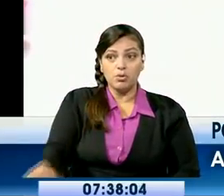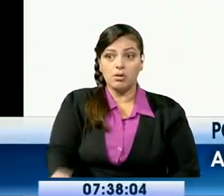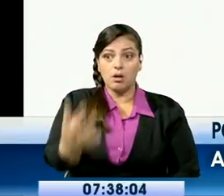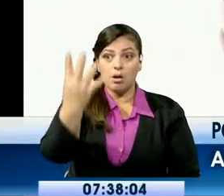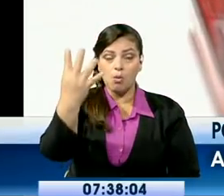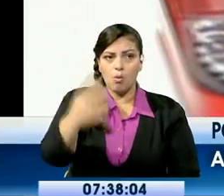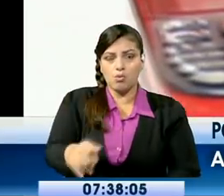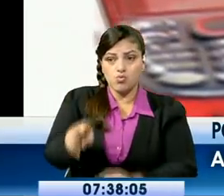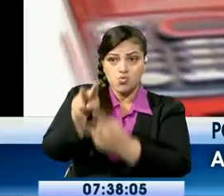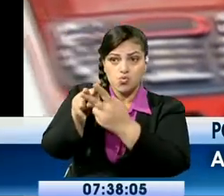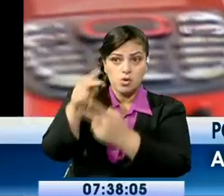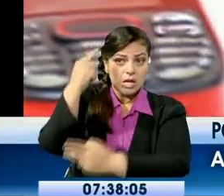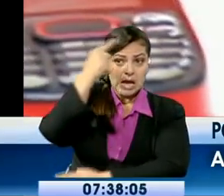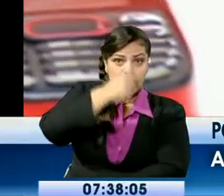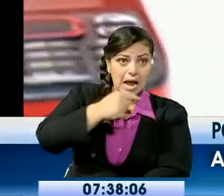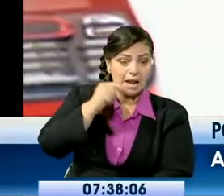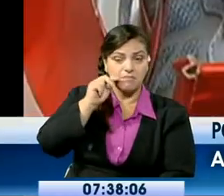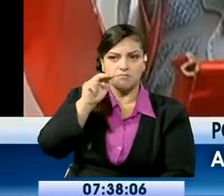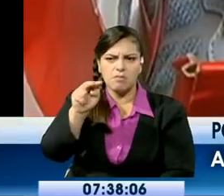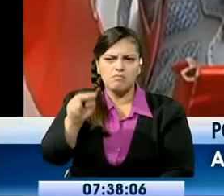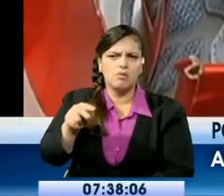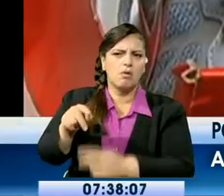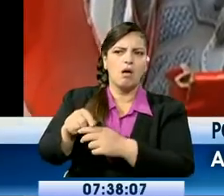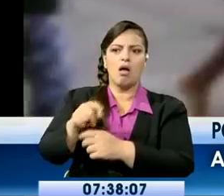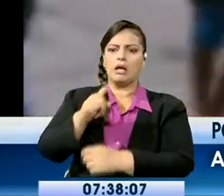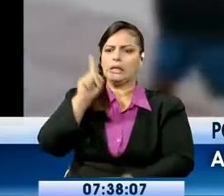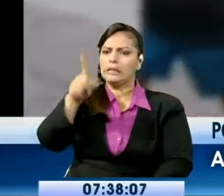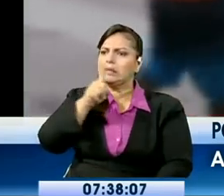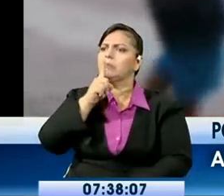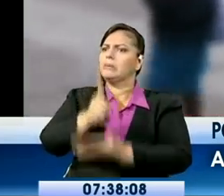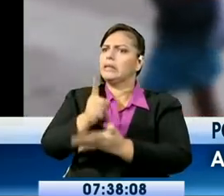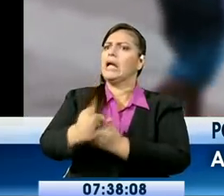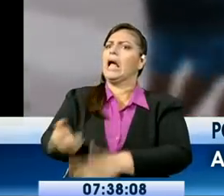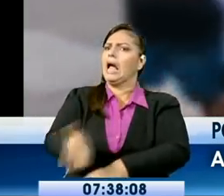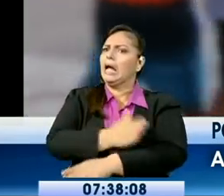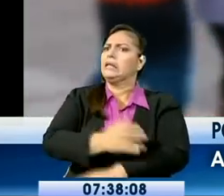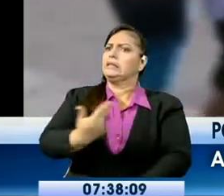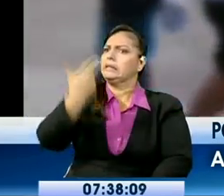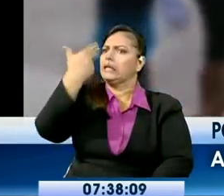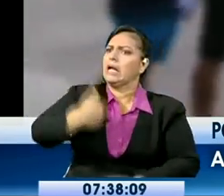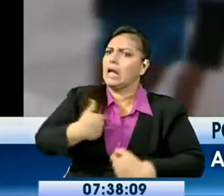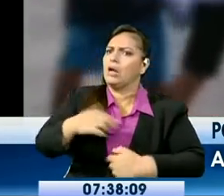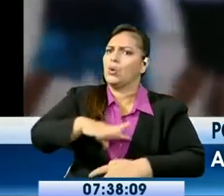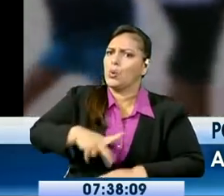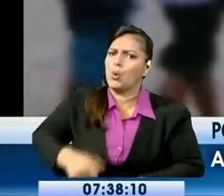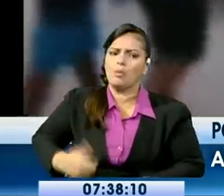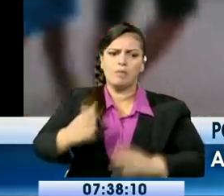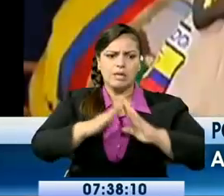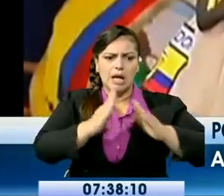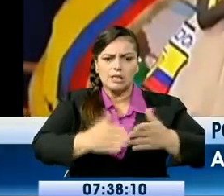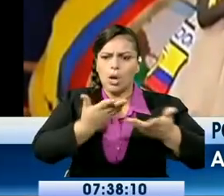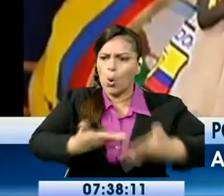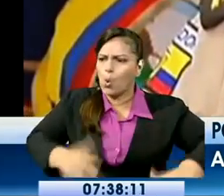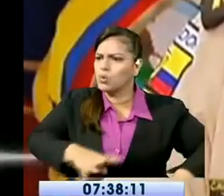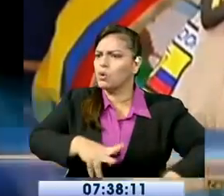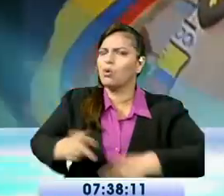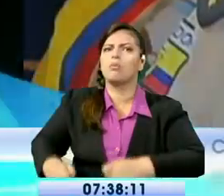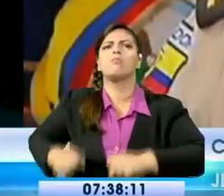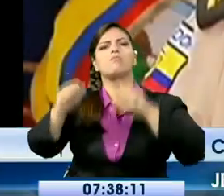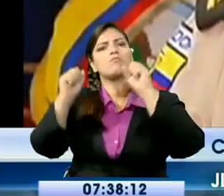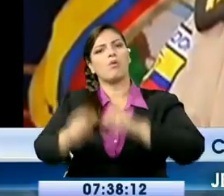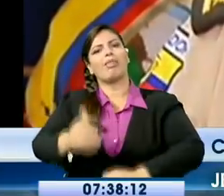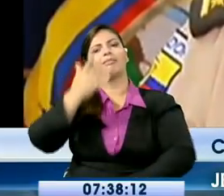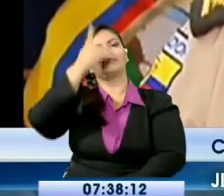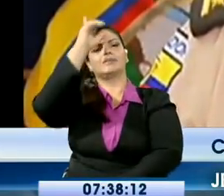sus domicilios en Pozorja y poblados cercanos que acudan a la policía judicial en Guayaquil. Que se identifique a